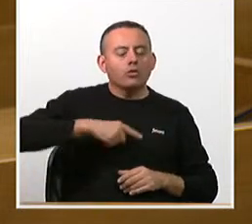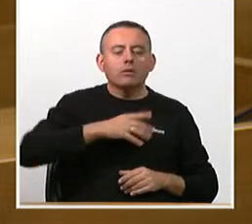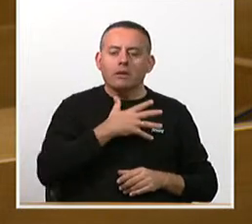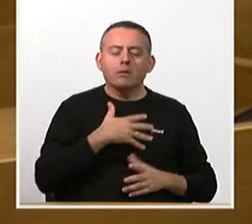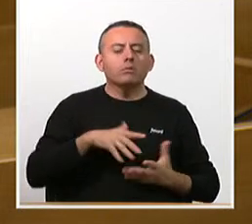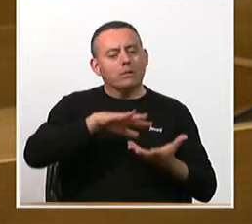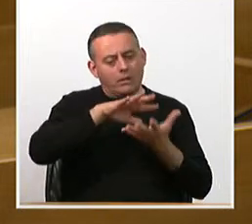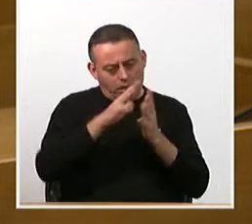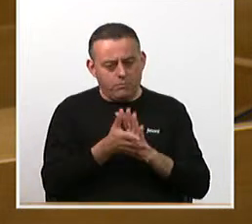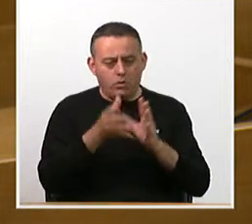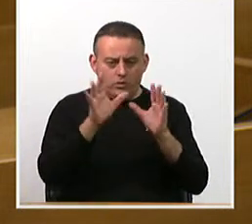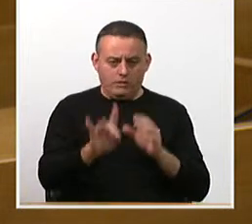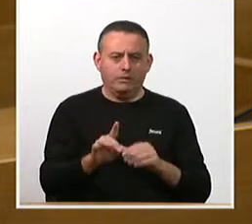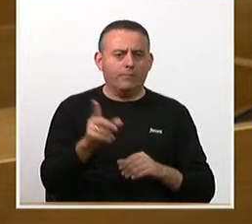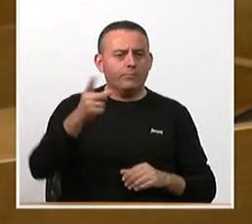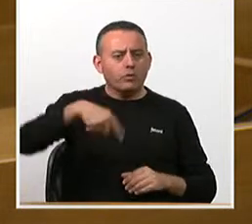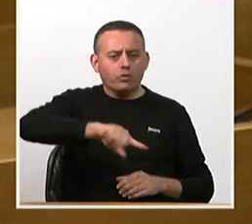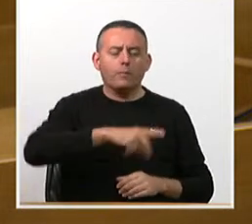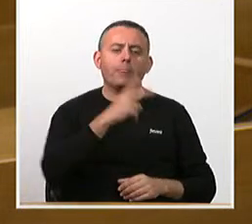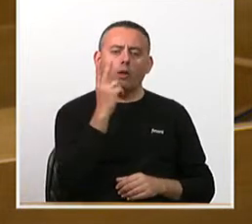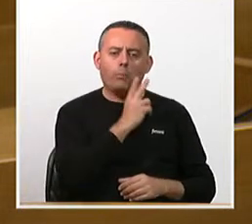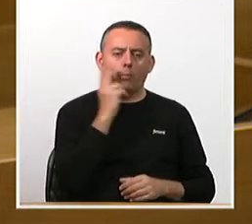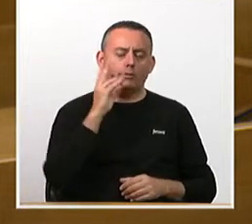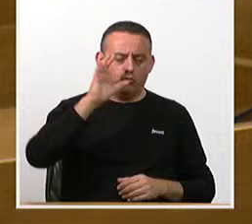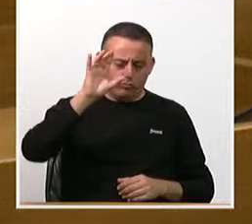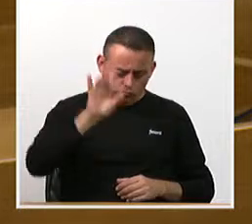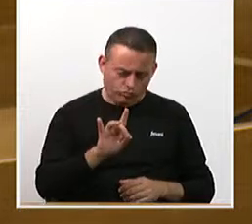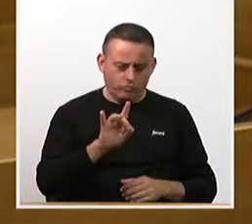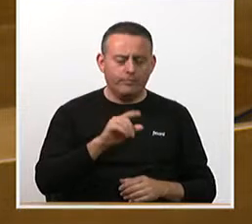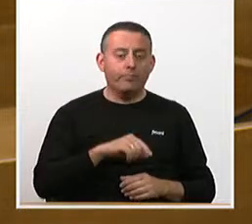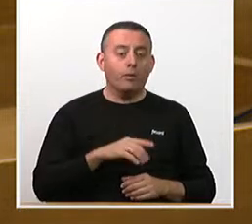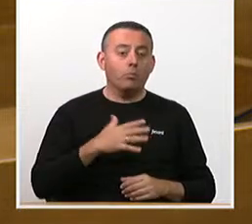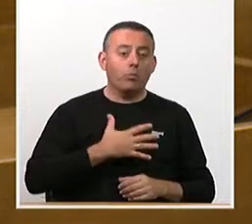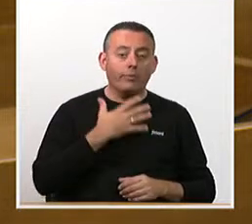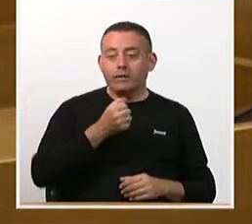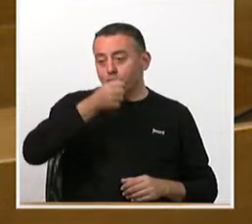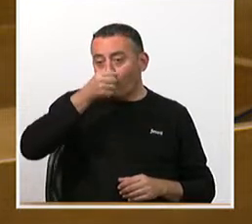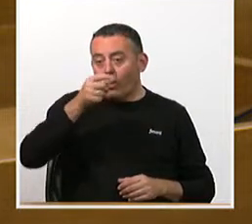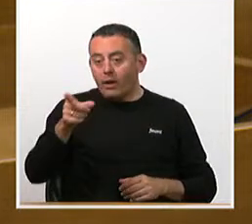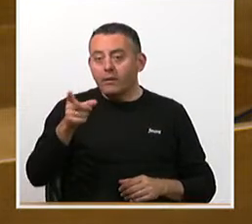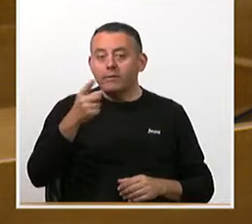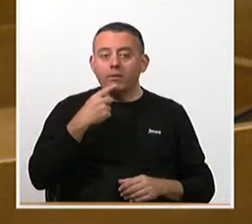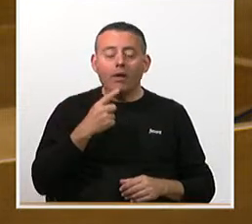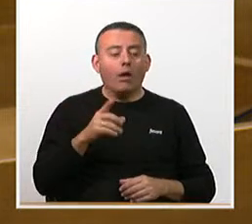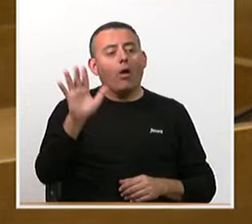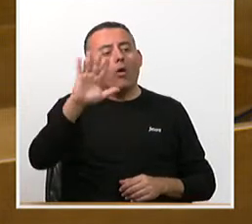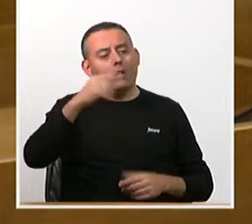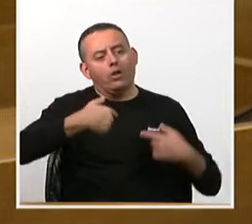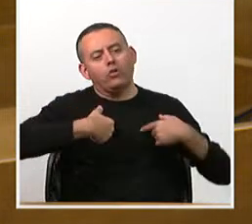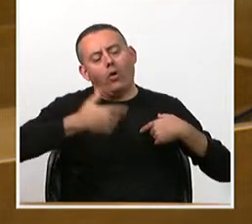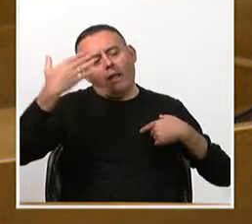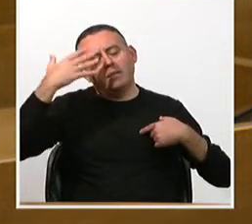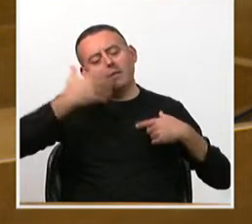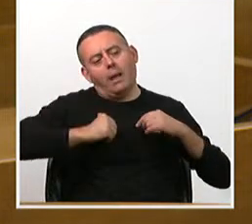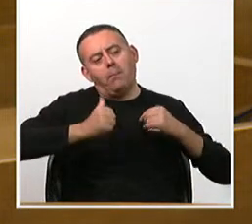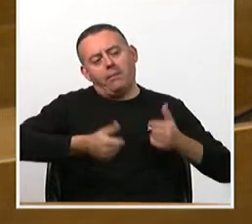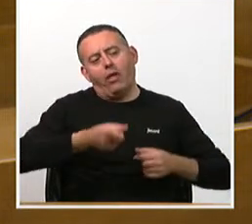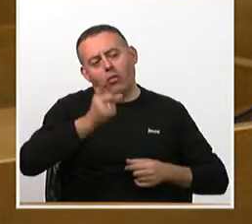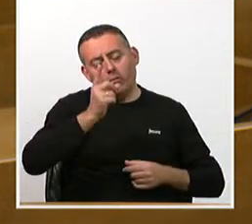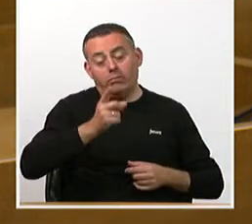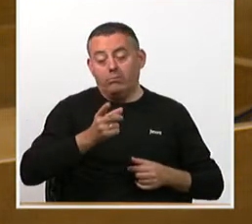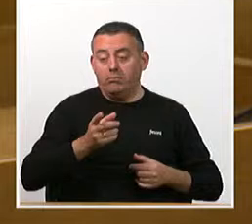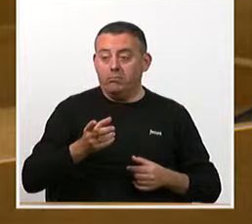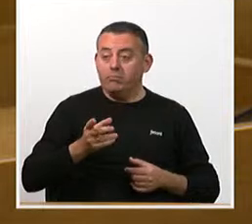primer momento nos dirán ustedes señores del soe que esos proyectos los iniciaron ustedes y permítanme que les